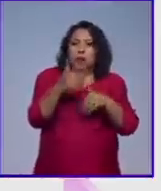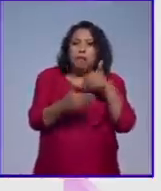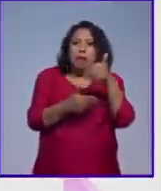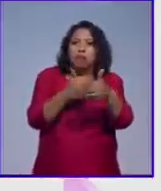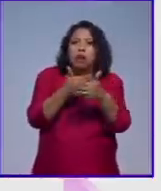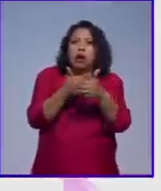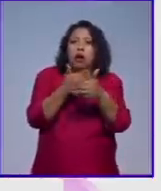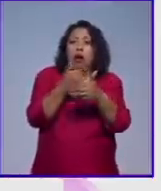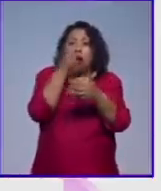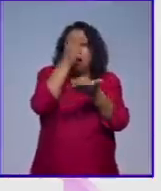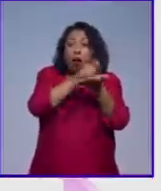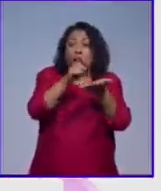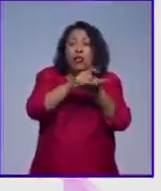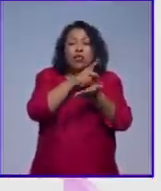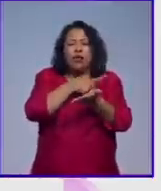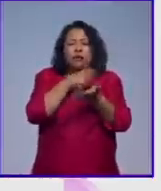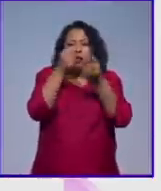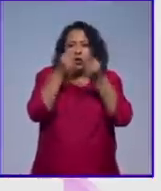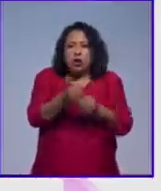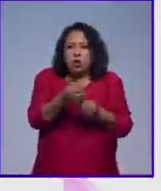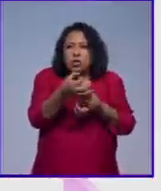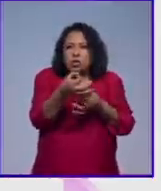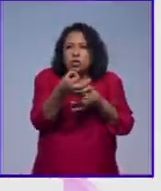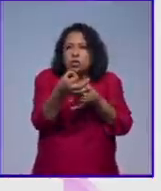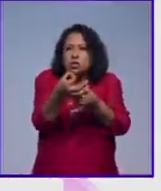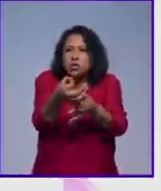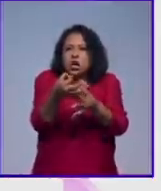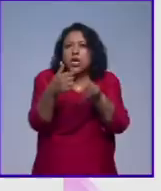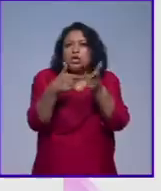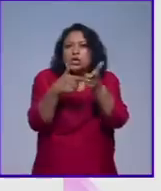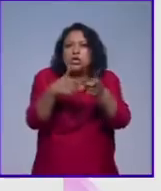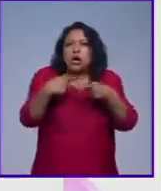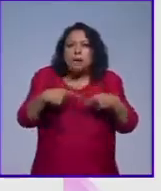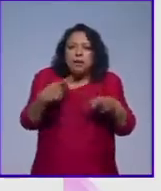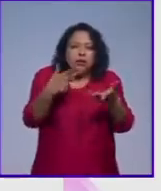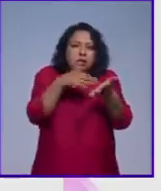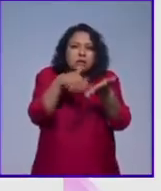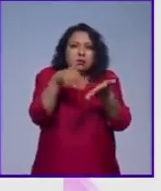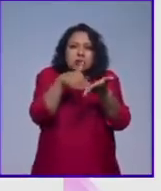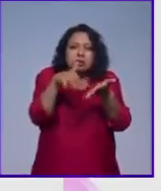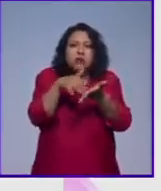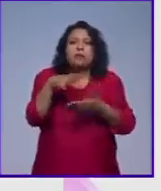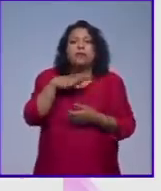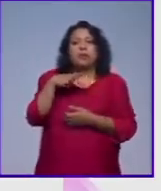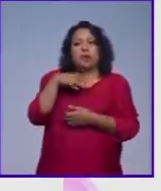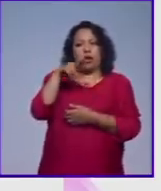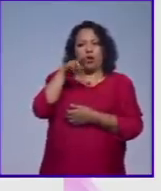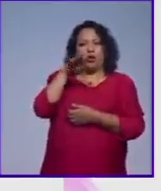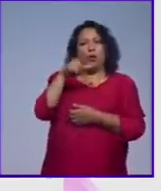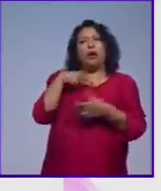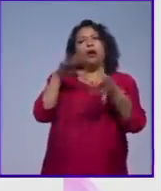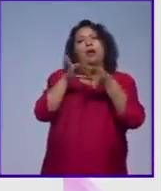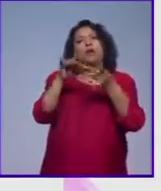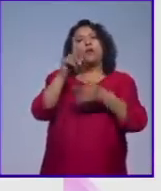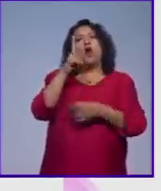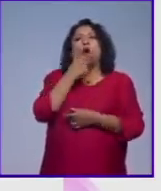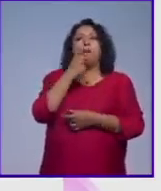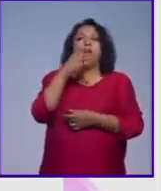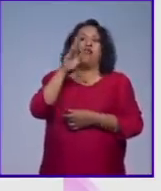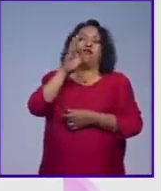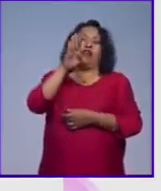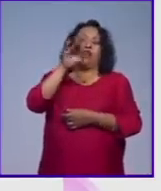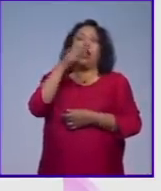no estar seguro de que te tengo allí, te tengo en vilo. Se trata de una novela coral que cuenta la vida de Fabián Alfaro,